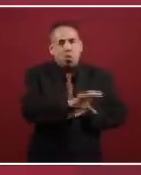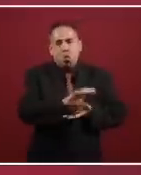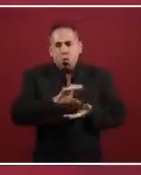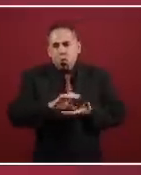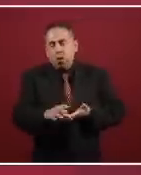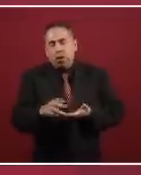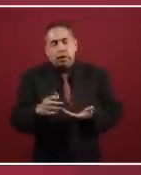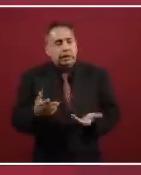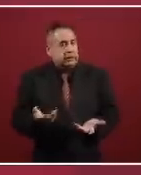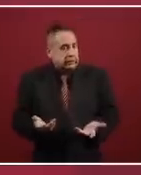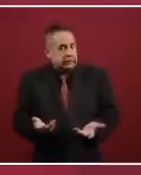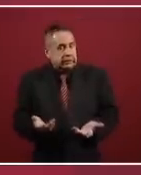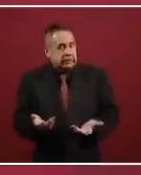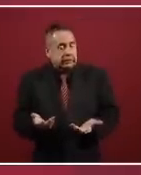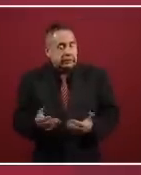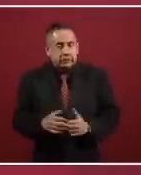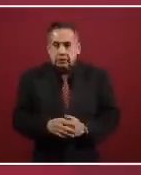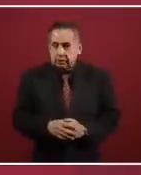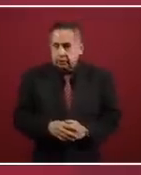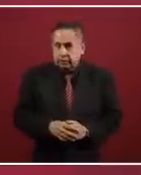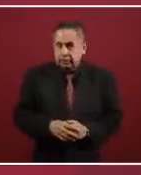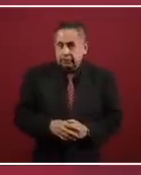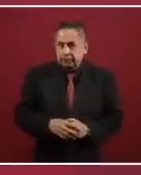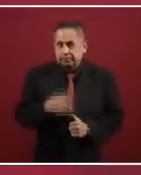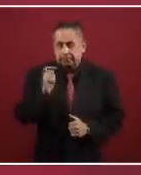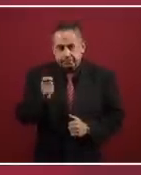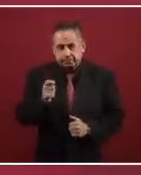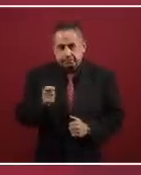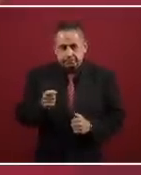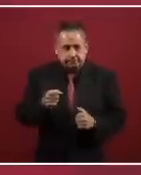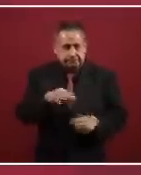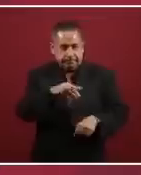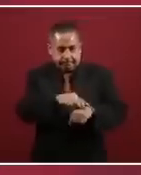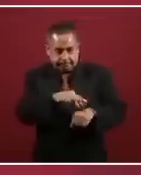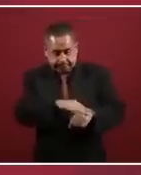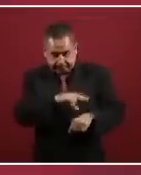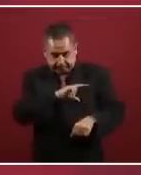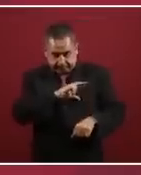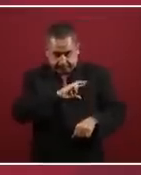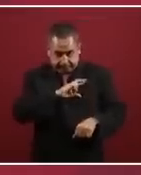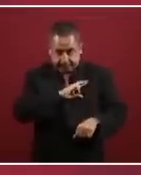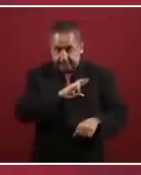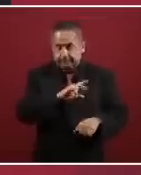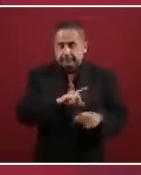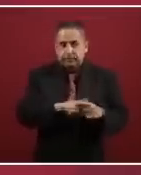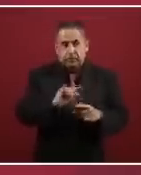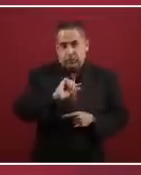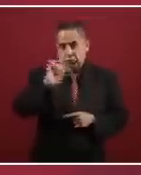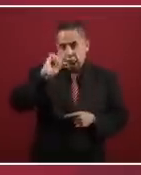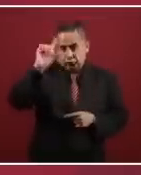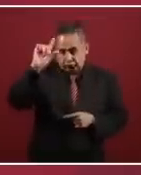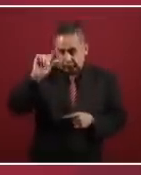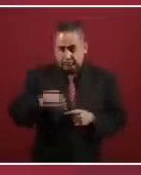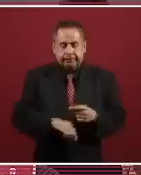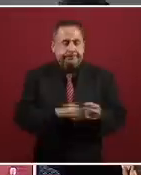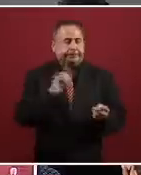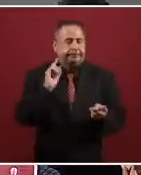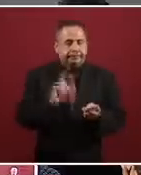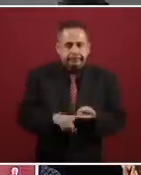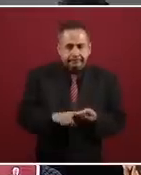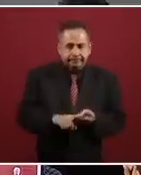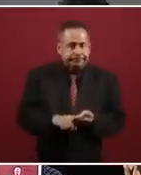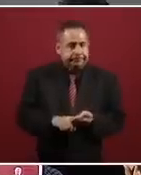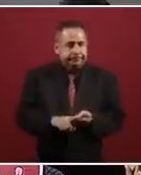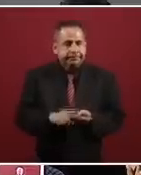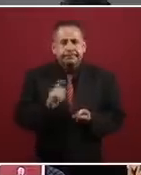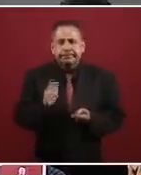Entonces, en los gastos médicos privados para altos funcionarios